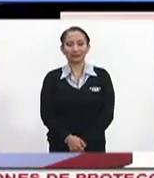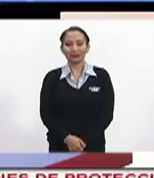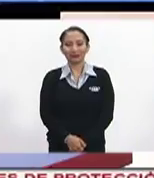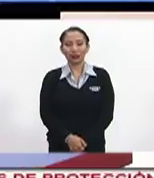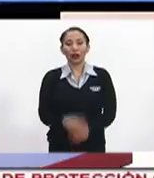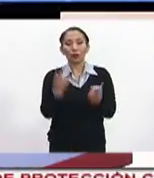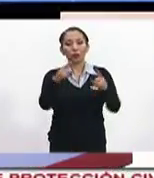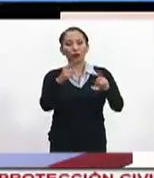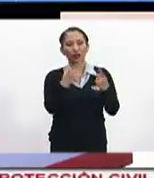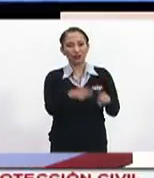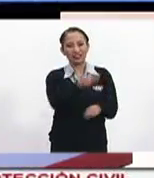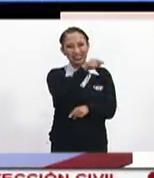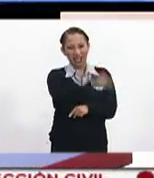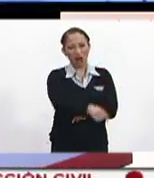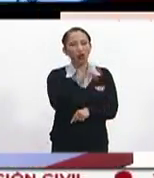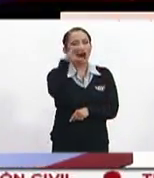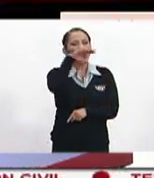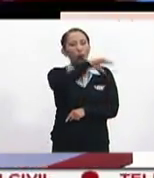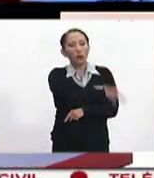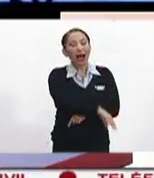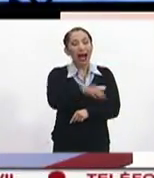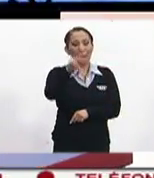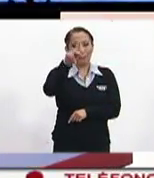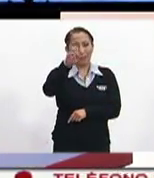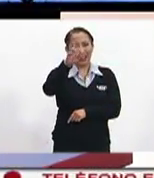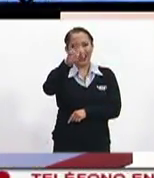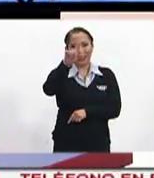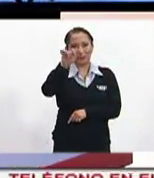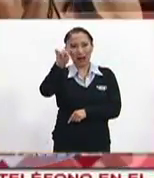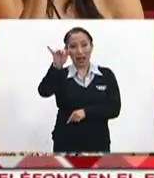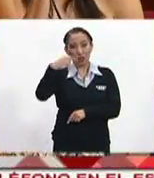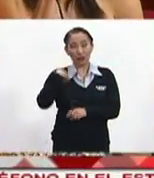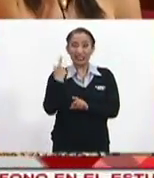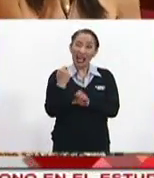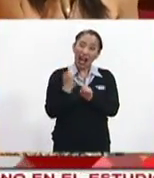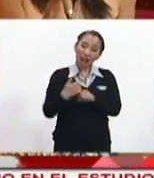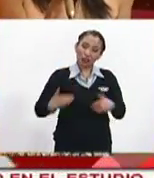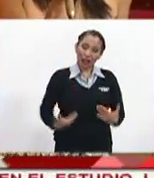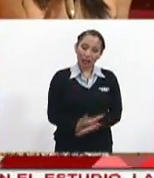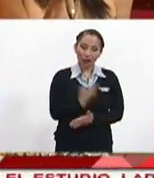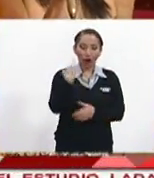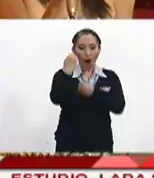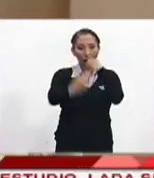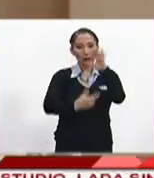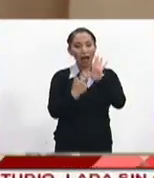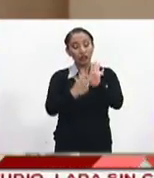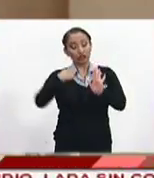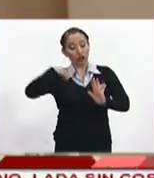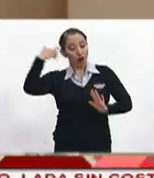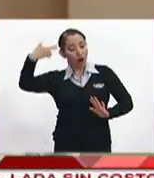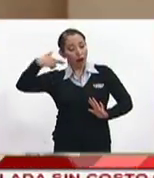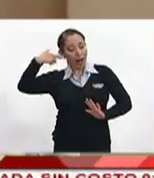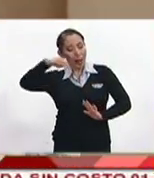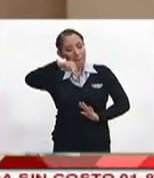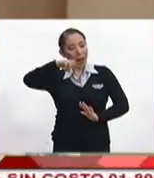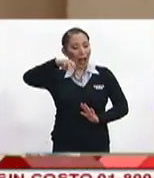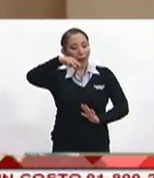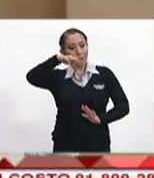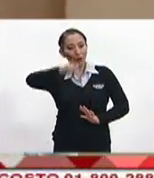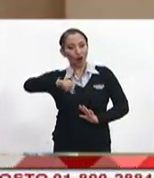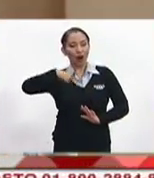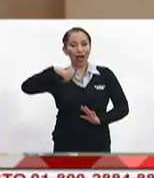El músico cubano Dámaso Pérez Prado es recordado a 100 años de su nacimiento en la puesta en escena Yo soy el rey del mambo, dirigida